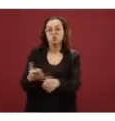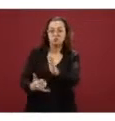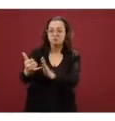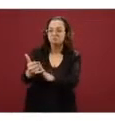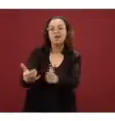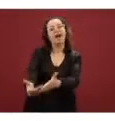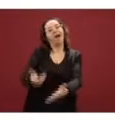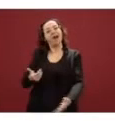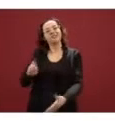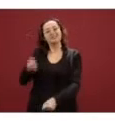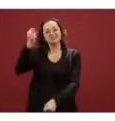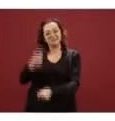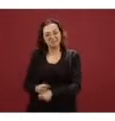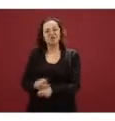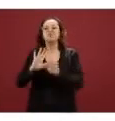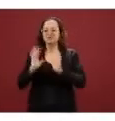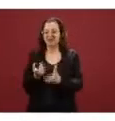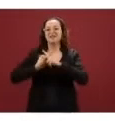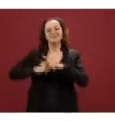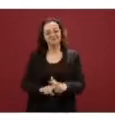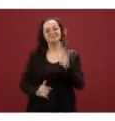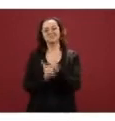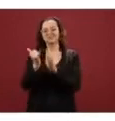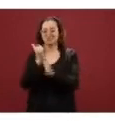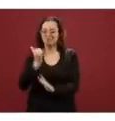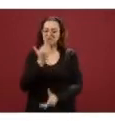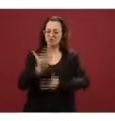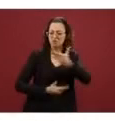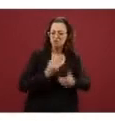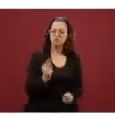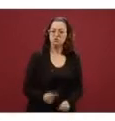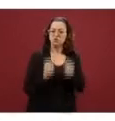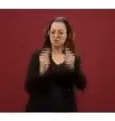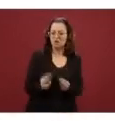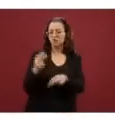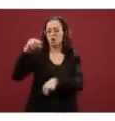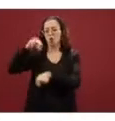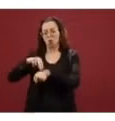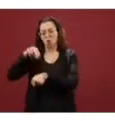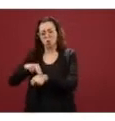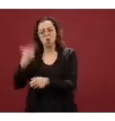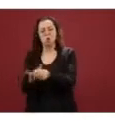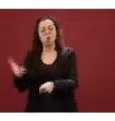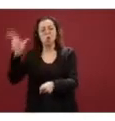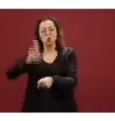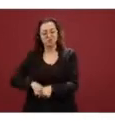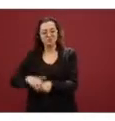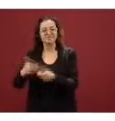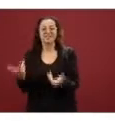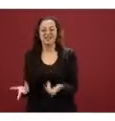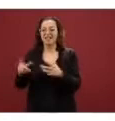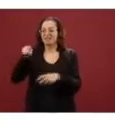de servicios y zona comercial de la instalación militar. Iniciamos la reubicación del Hospital Militar de Zona, de un centro comercial y de